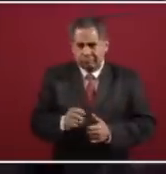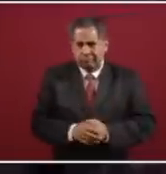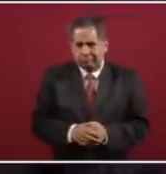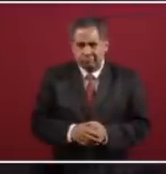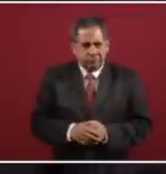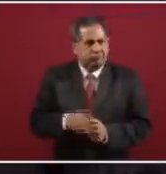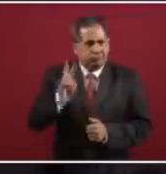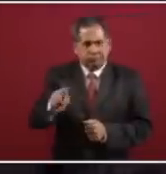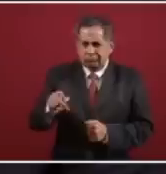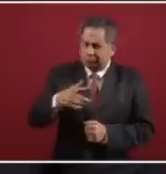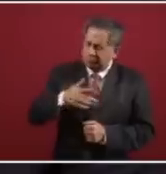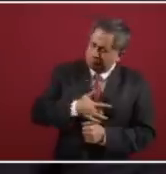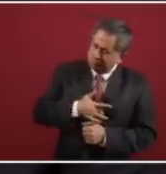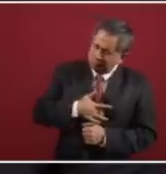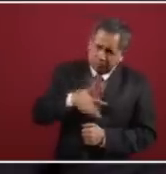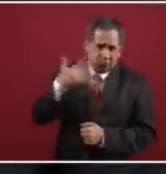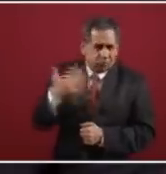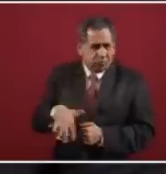doloroso